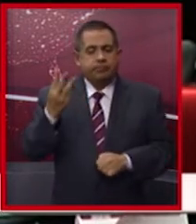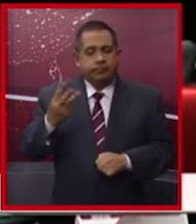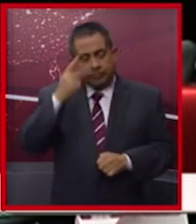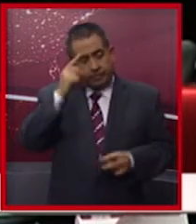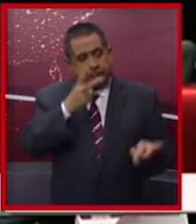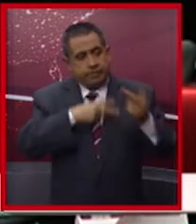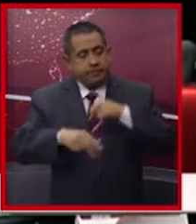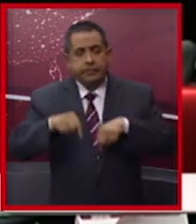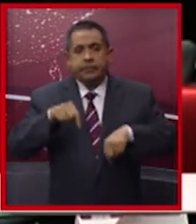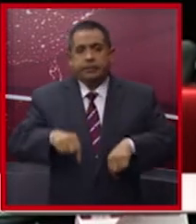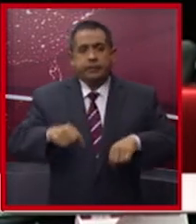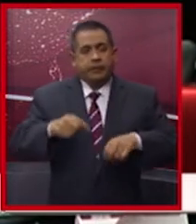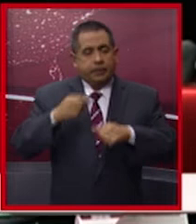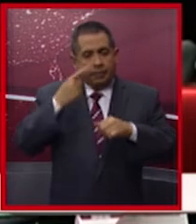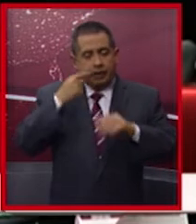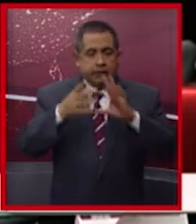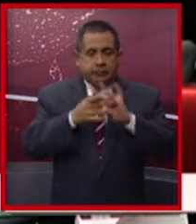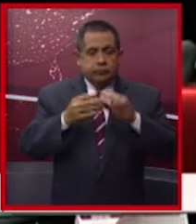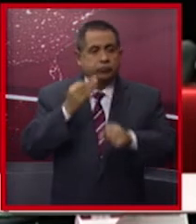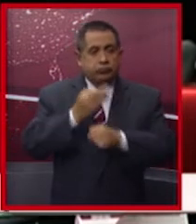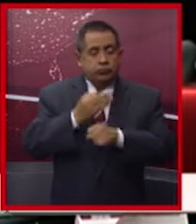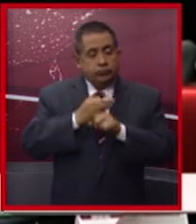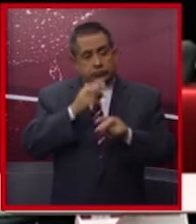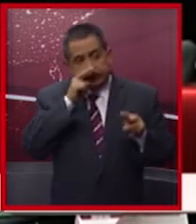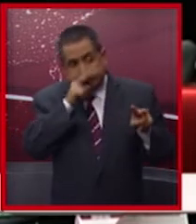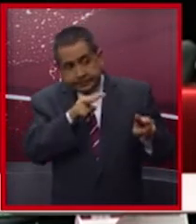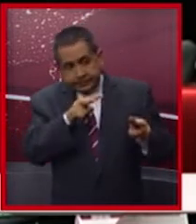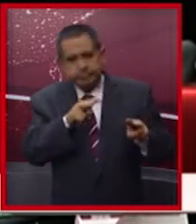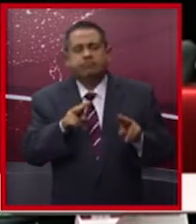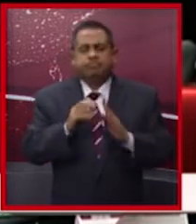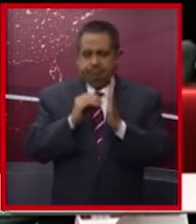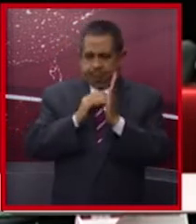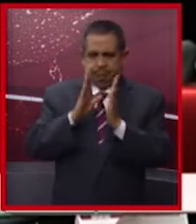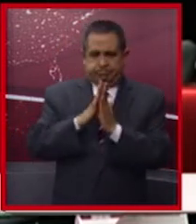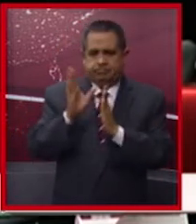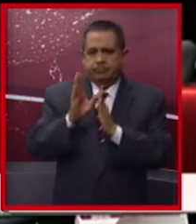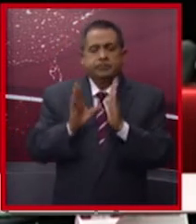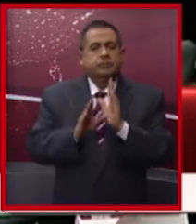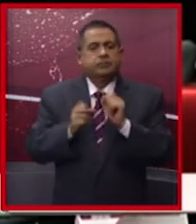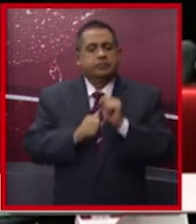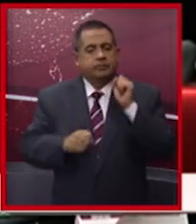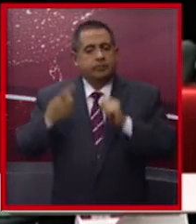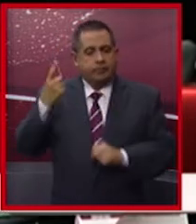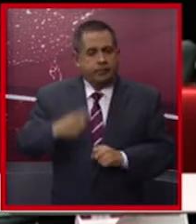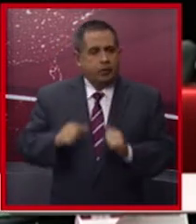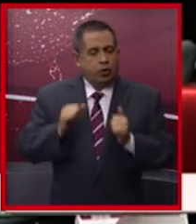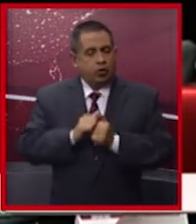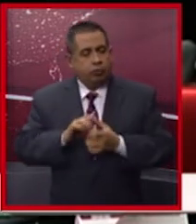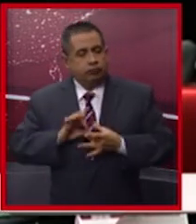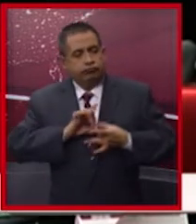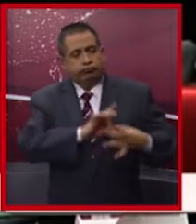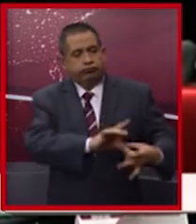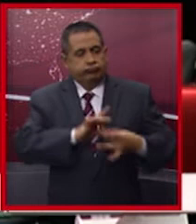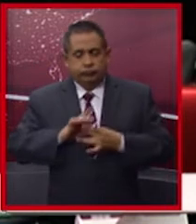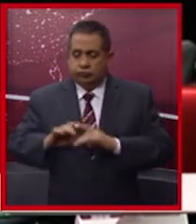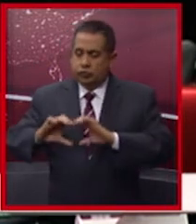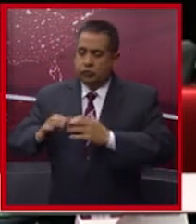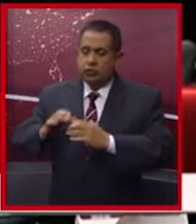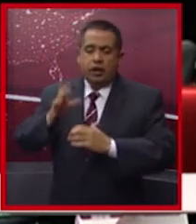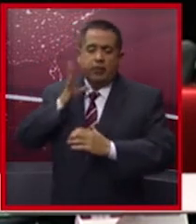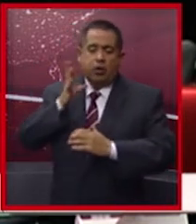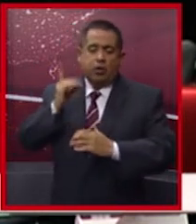ambos constitucionales, por lo que este acto se realiza bajo los principios que establecen la relación corresponsable entre los